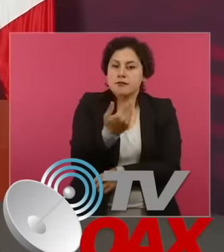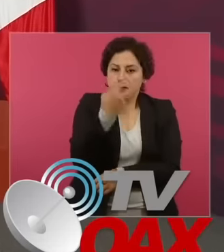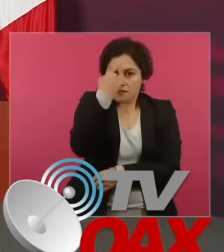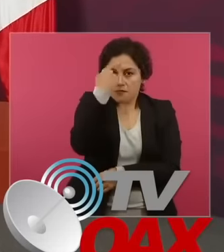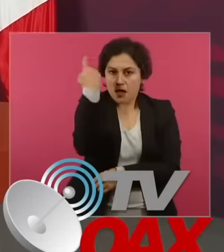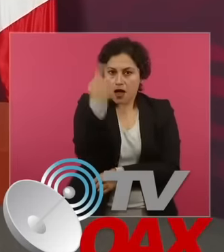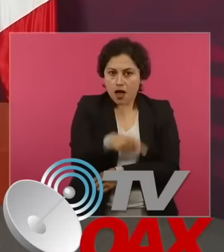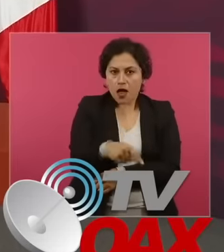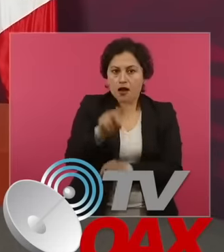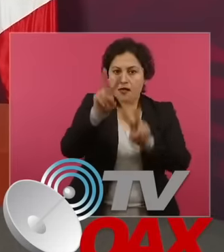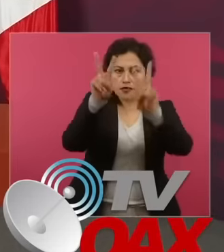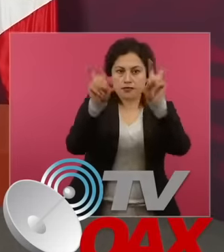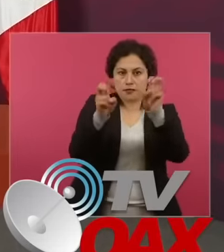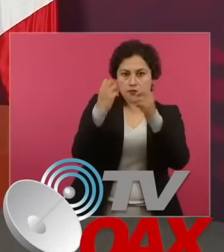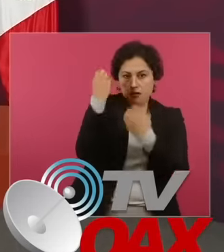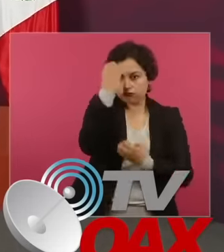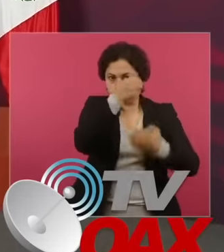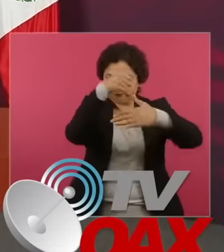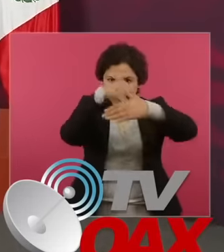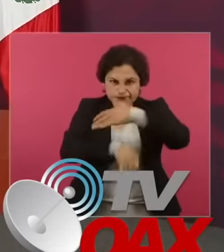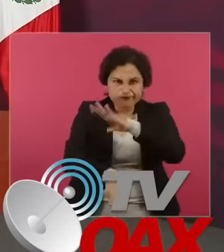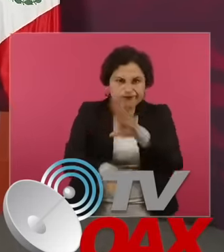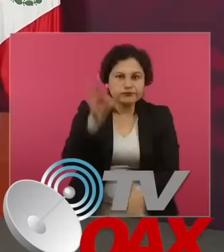esto. Nosotros